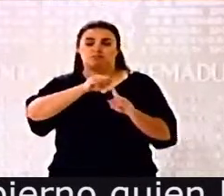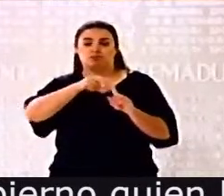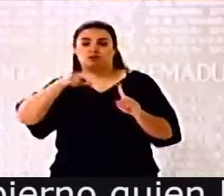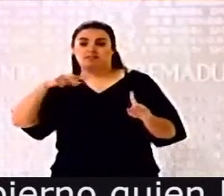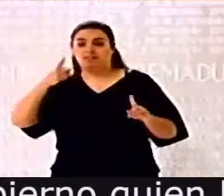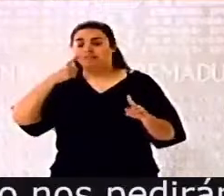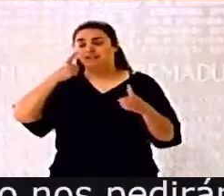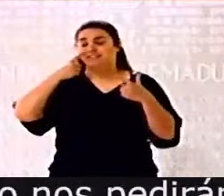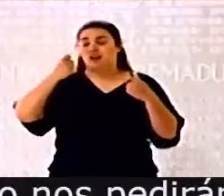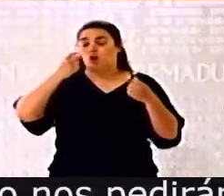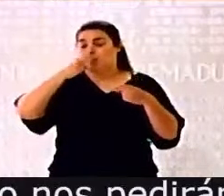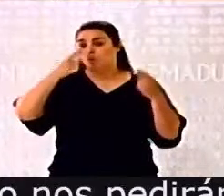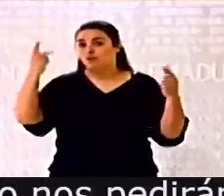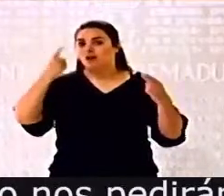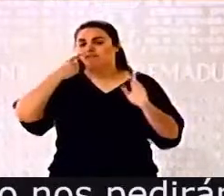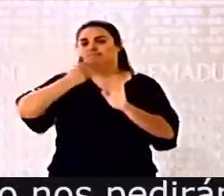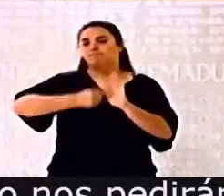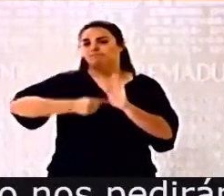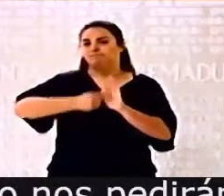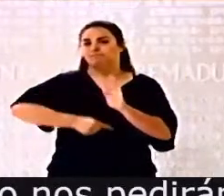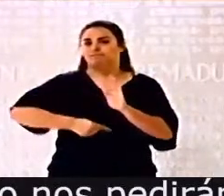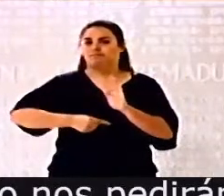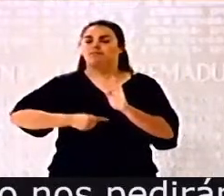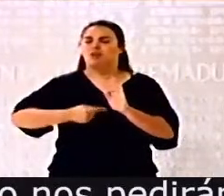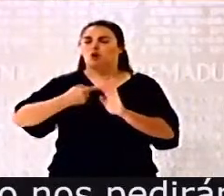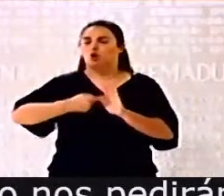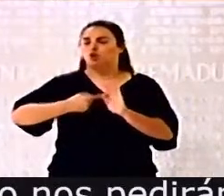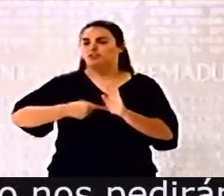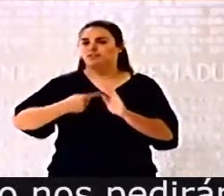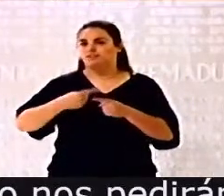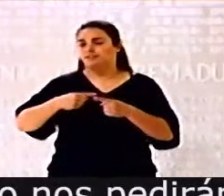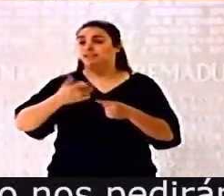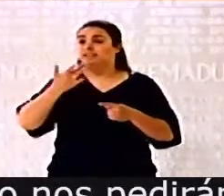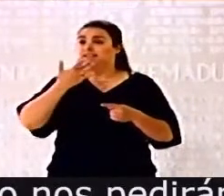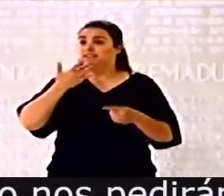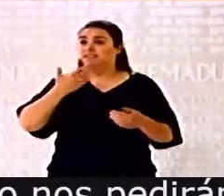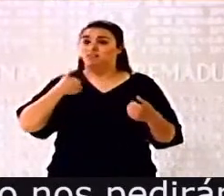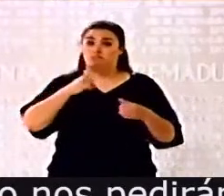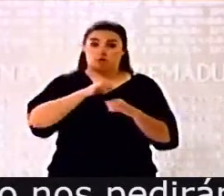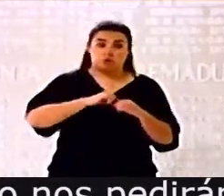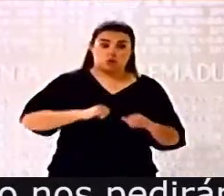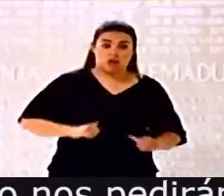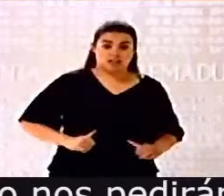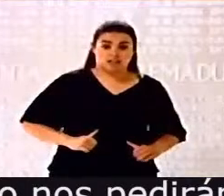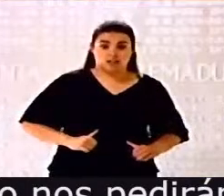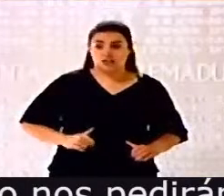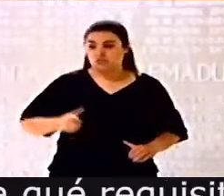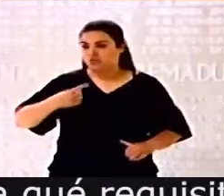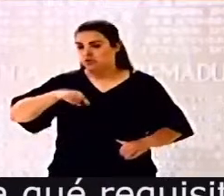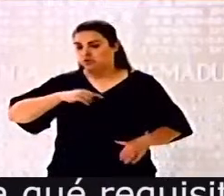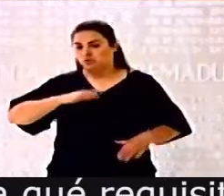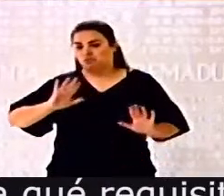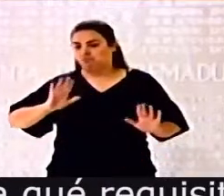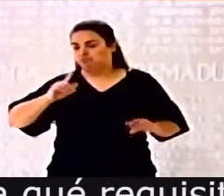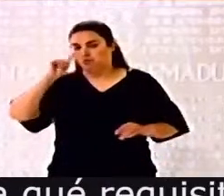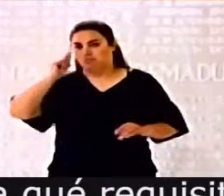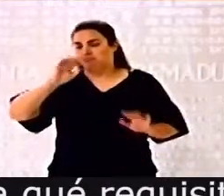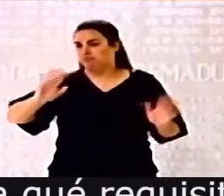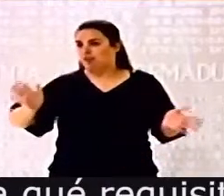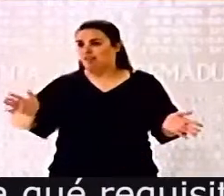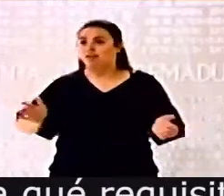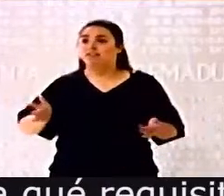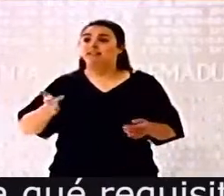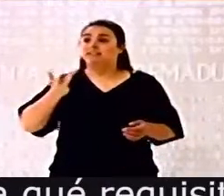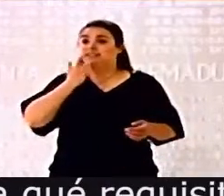la salud pública, qué condiciones y qué requisitos tienen que tener. Si es de la parte portuguesa, nosotros no nos enteraremos de nada.